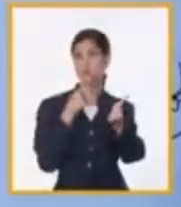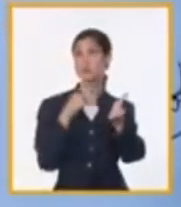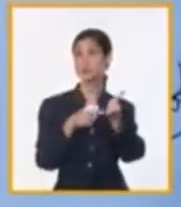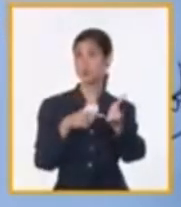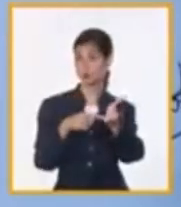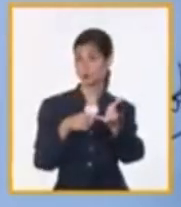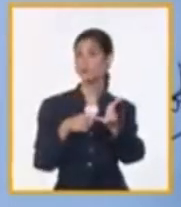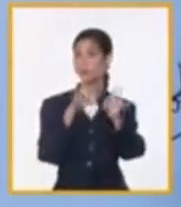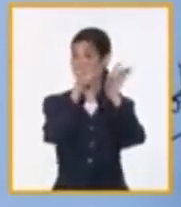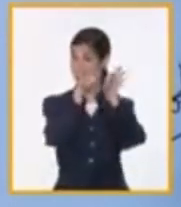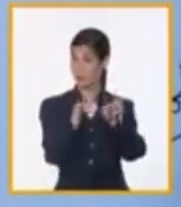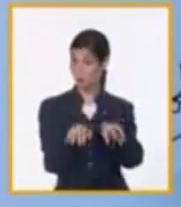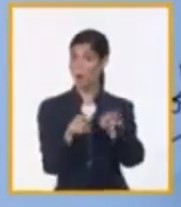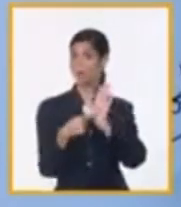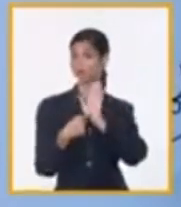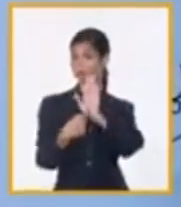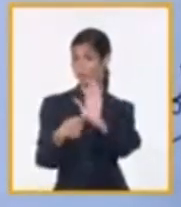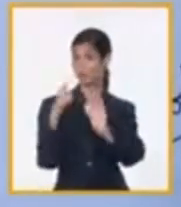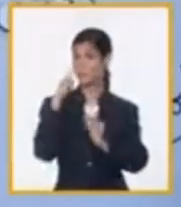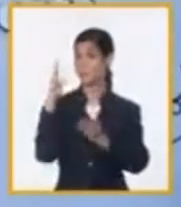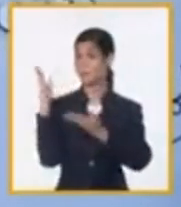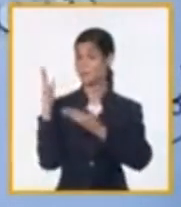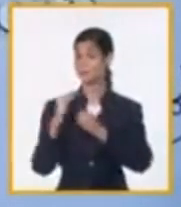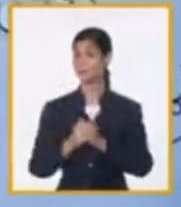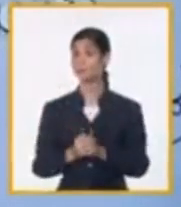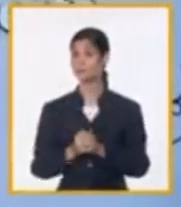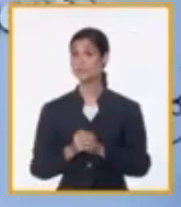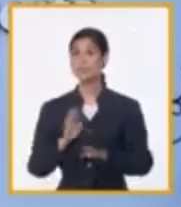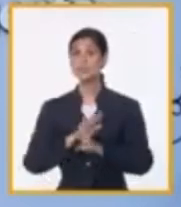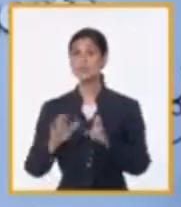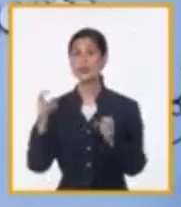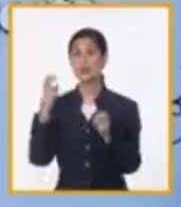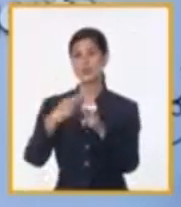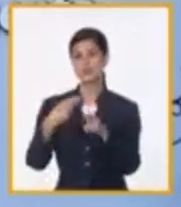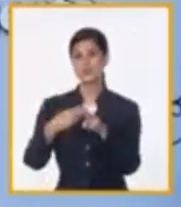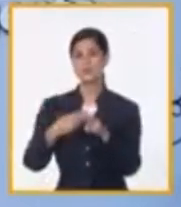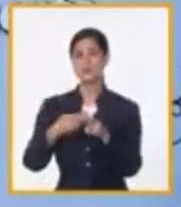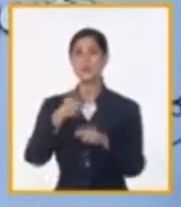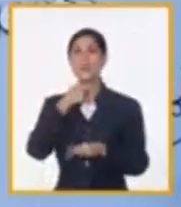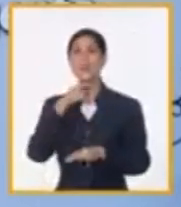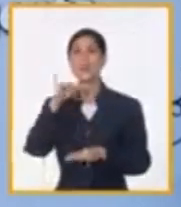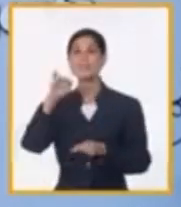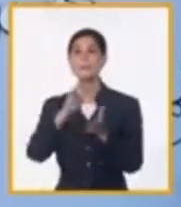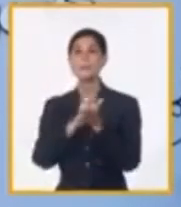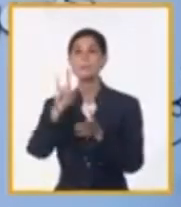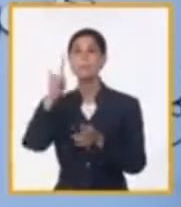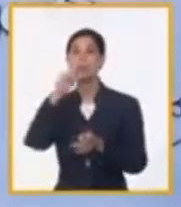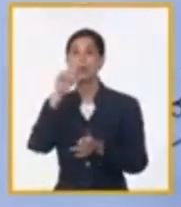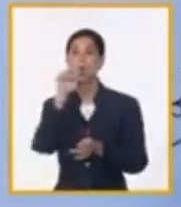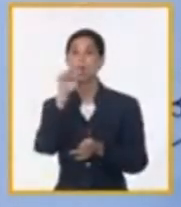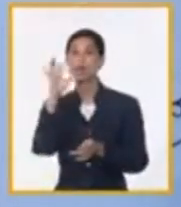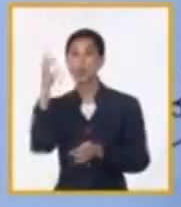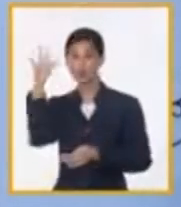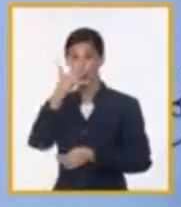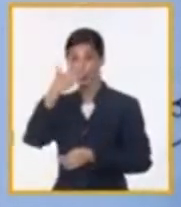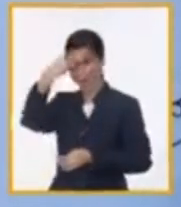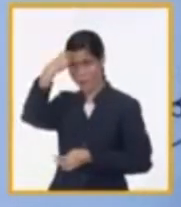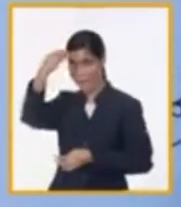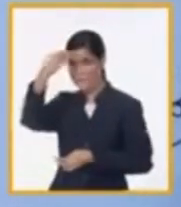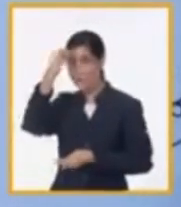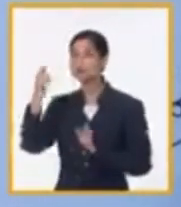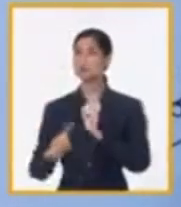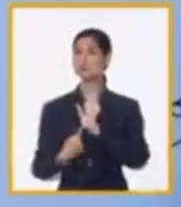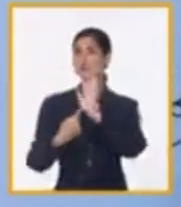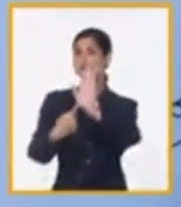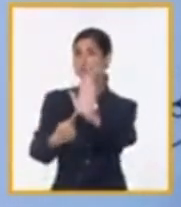una capitulación que hace el Señor González Urrutia de una determinada posición y de una determinada